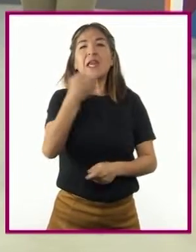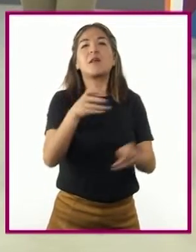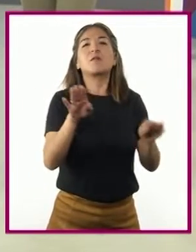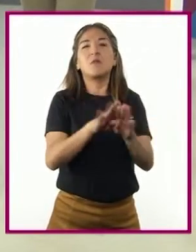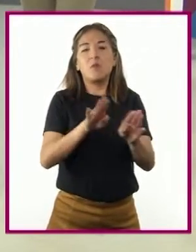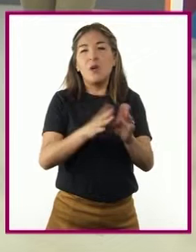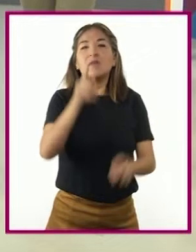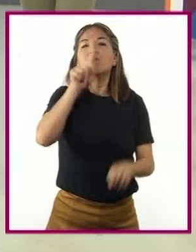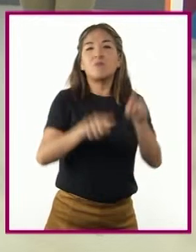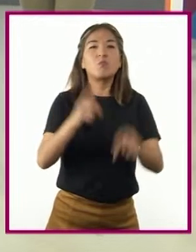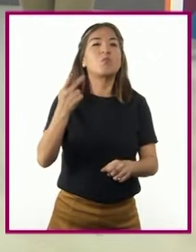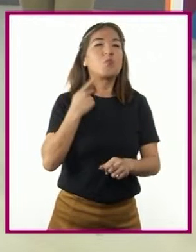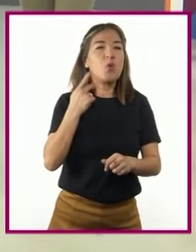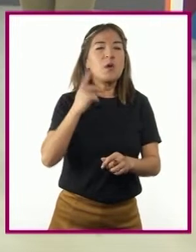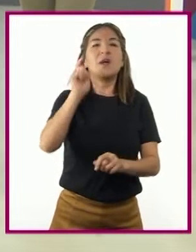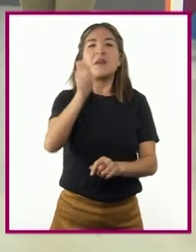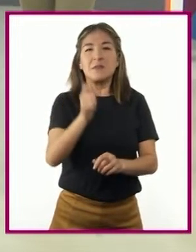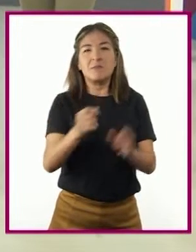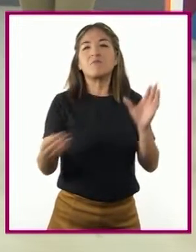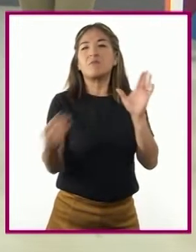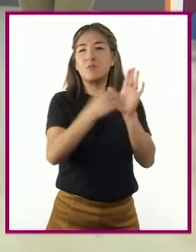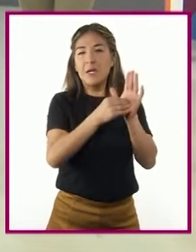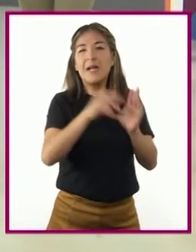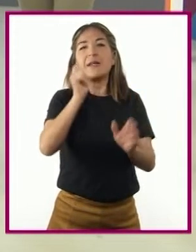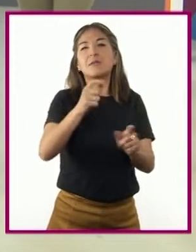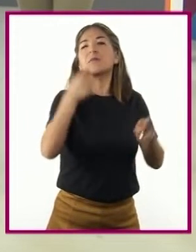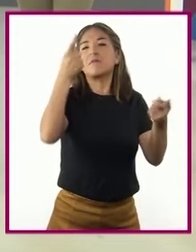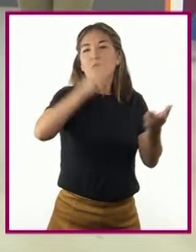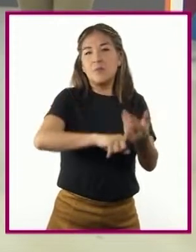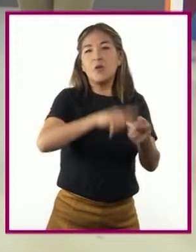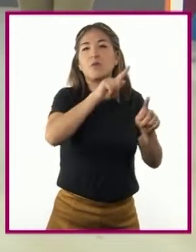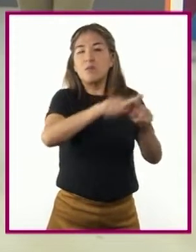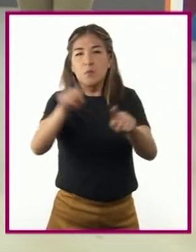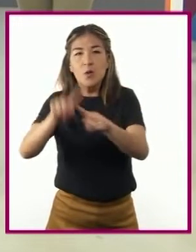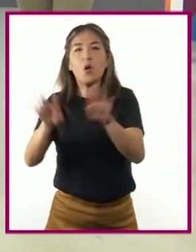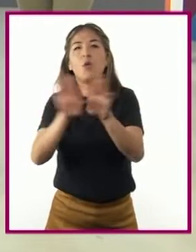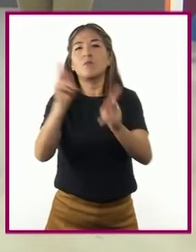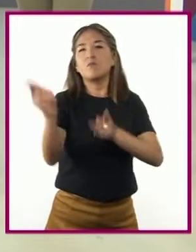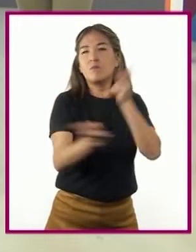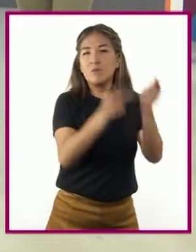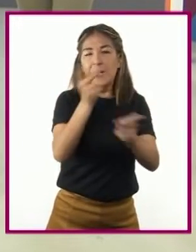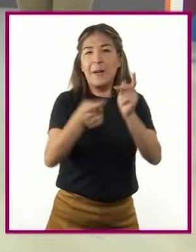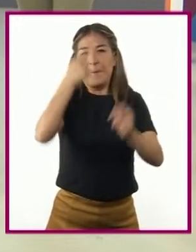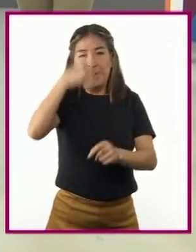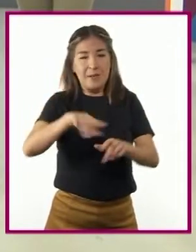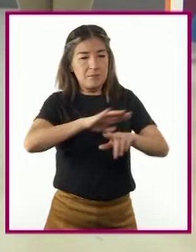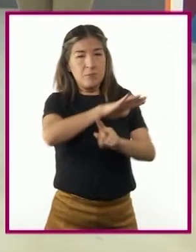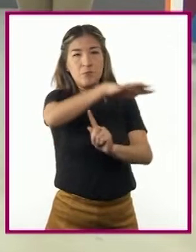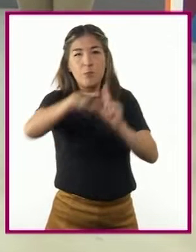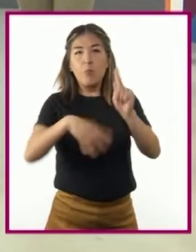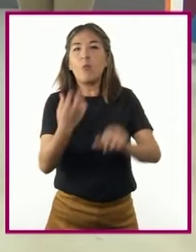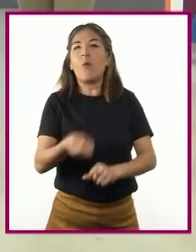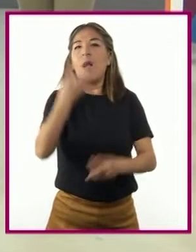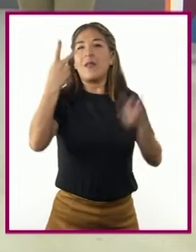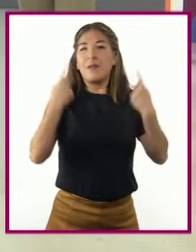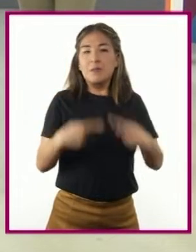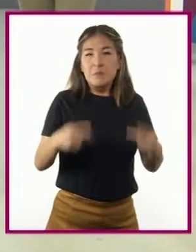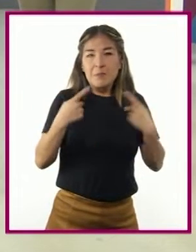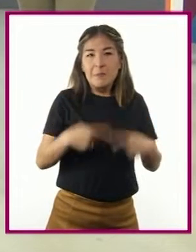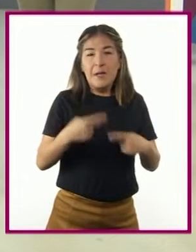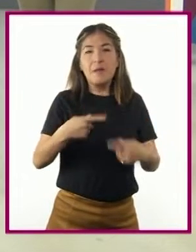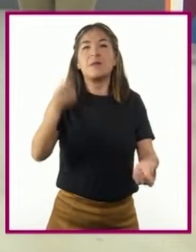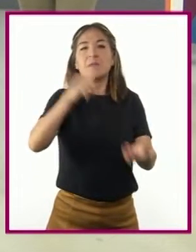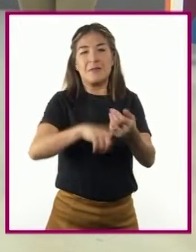se establecen con base en los datos que brindan los censos poblacionales, a partir de los cuales se realizan